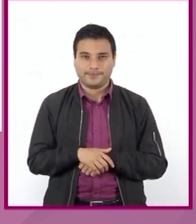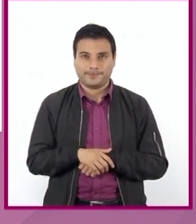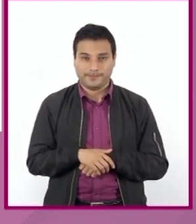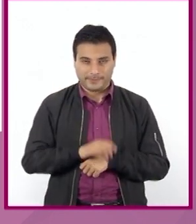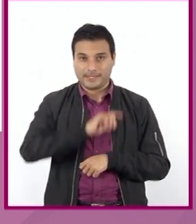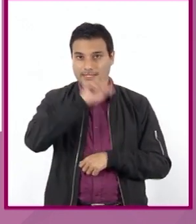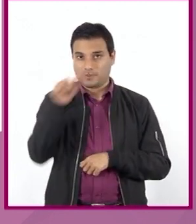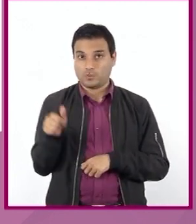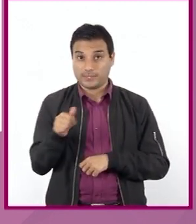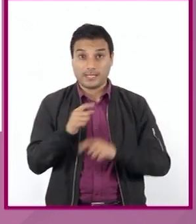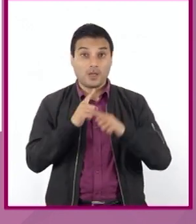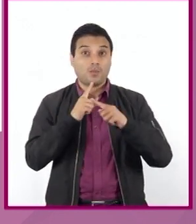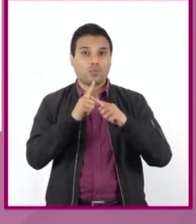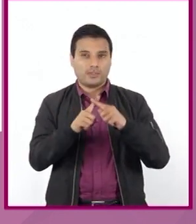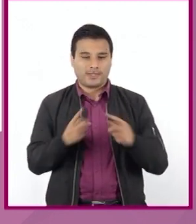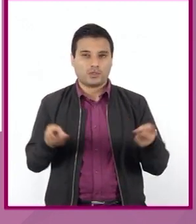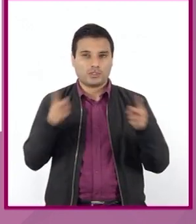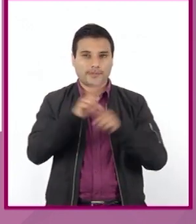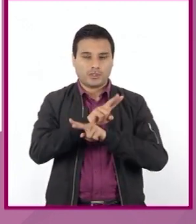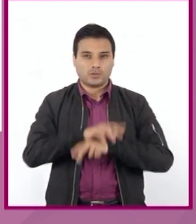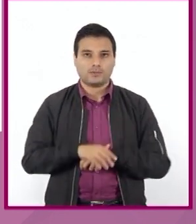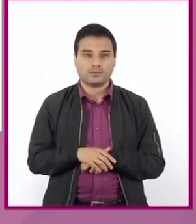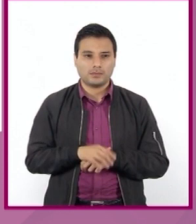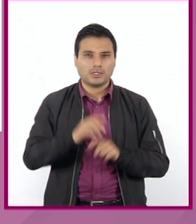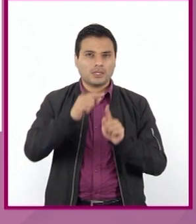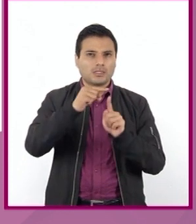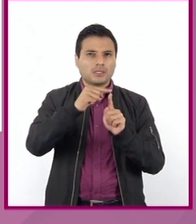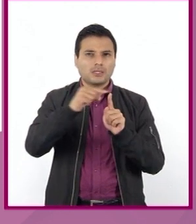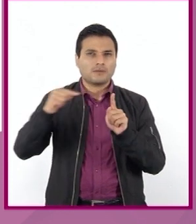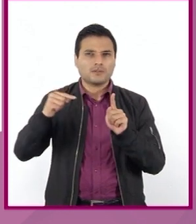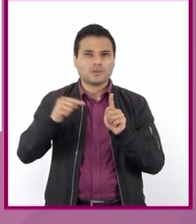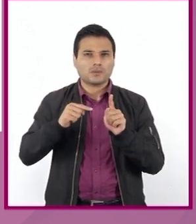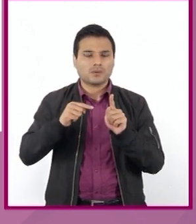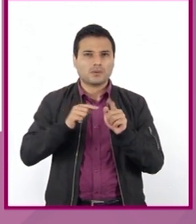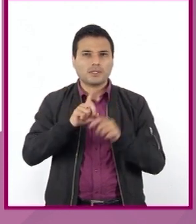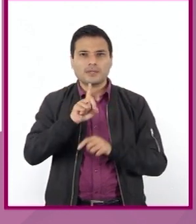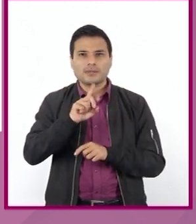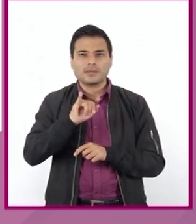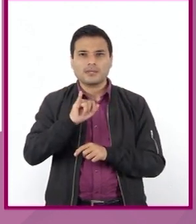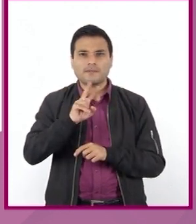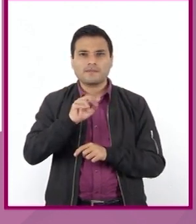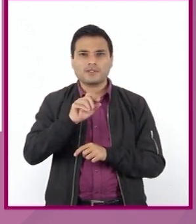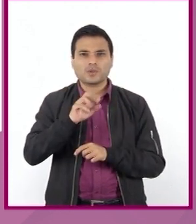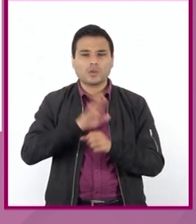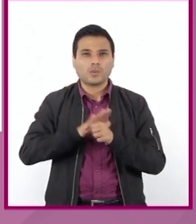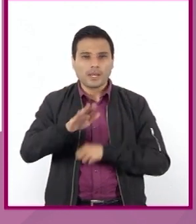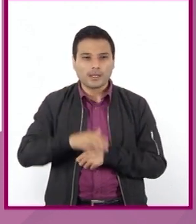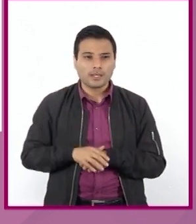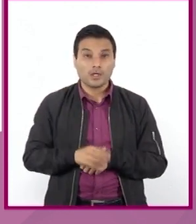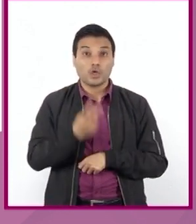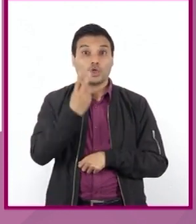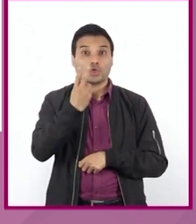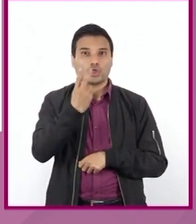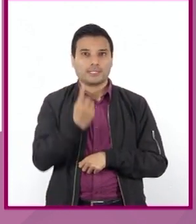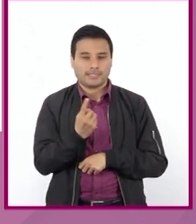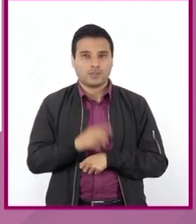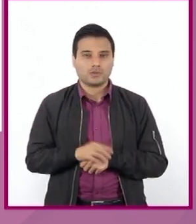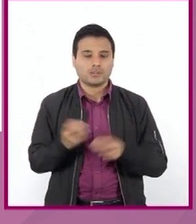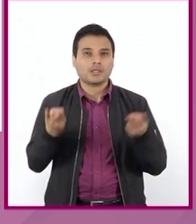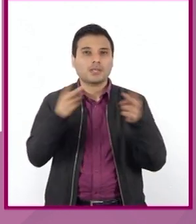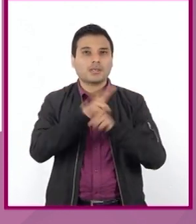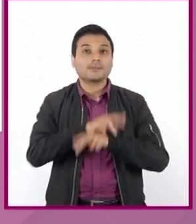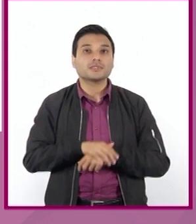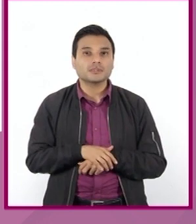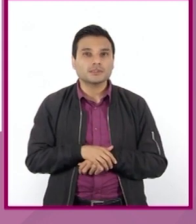inverso multiplicativo. ¿Quién es el divisor? Muy bien, 2 enteros y su inverso multiplicativo